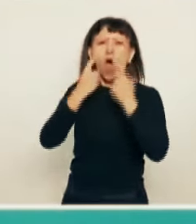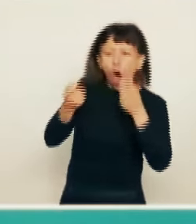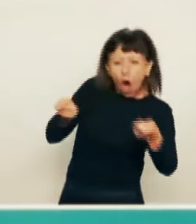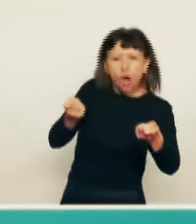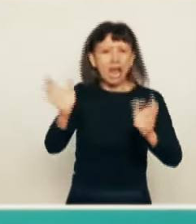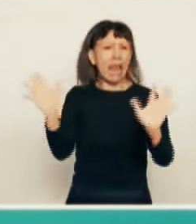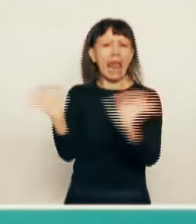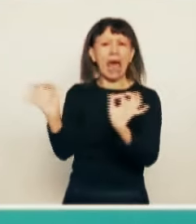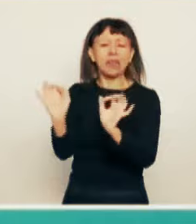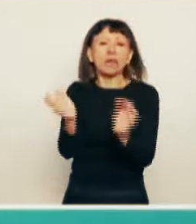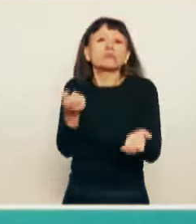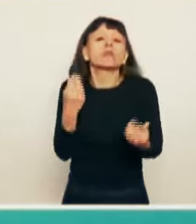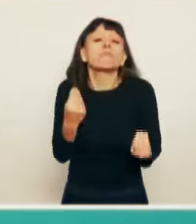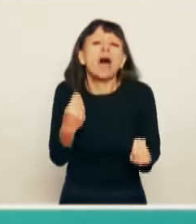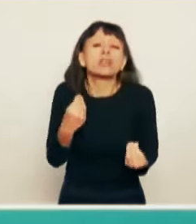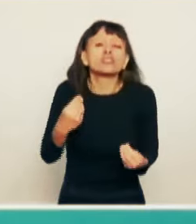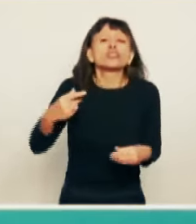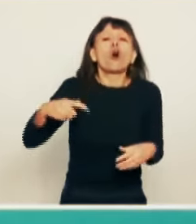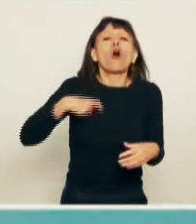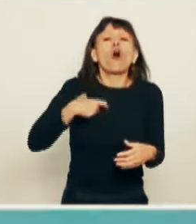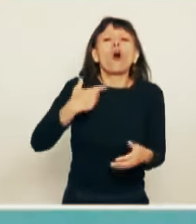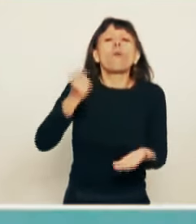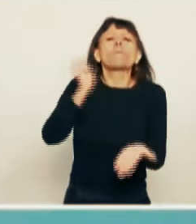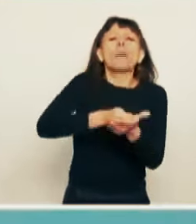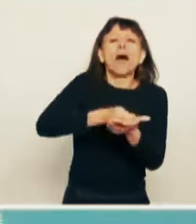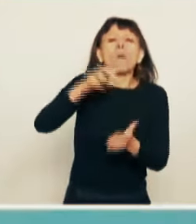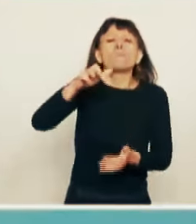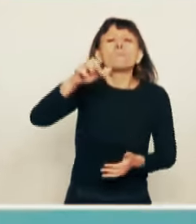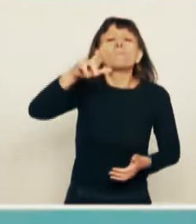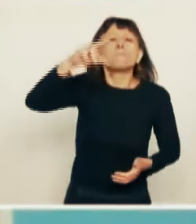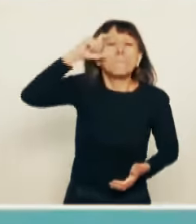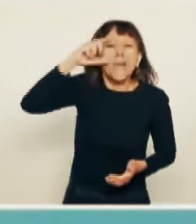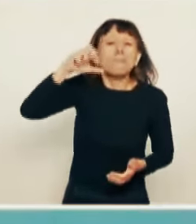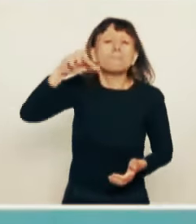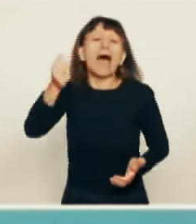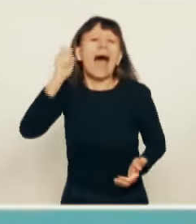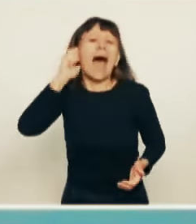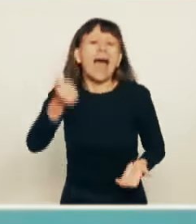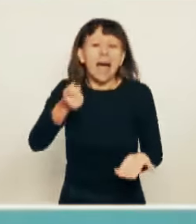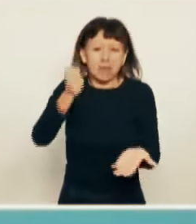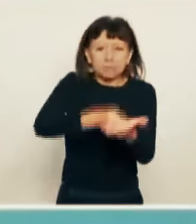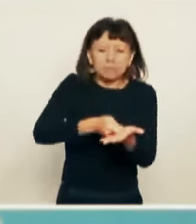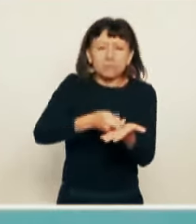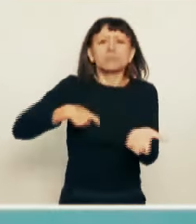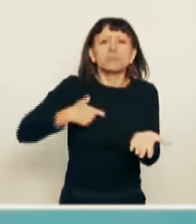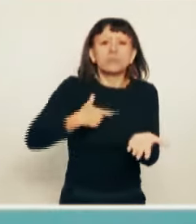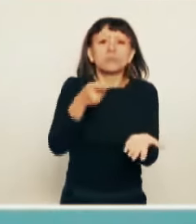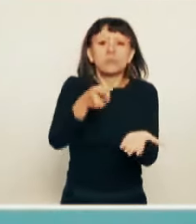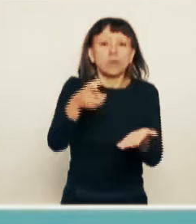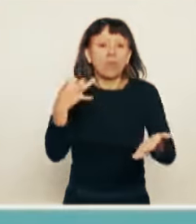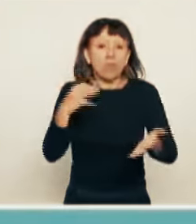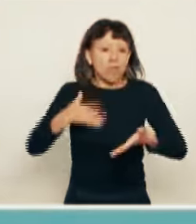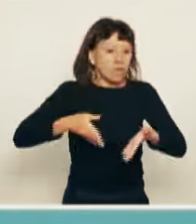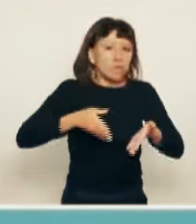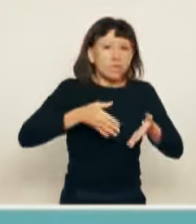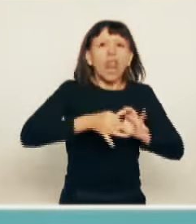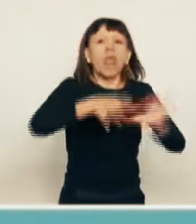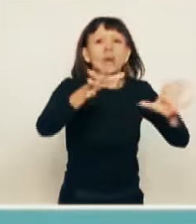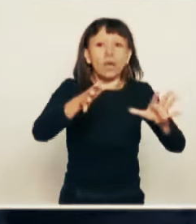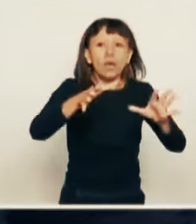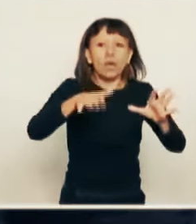con las prepagas? Tuvo que recoger línea y mandarse para atrás y no resolvió nada, porque lo que debió haber